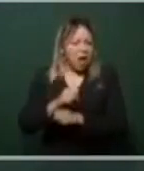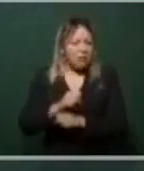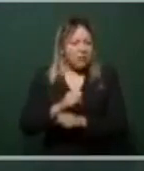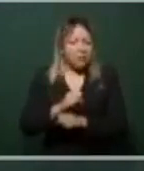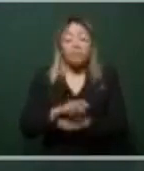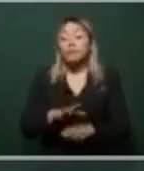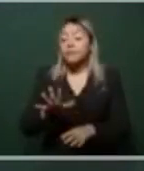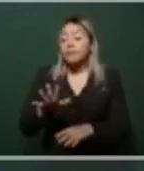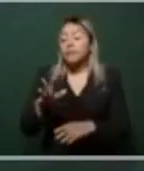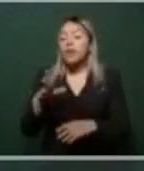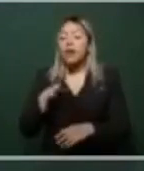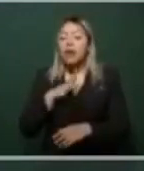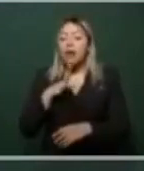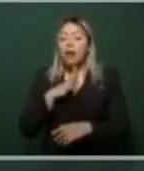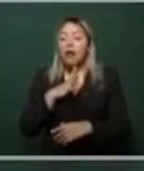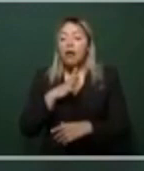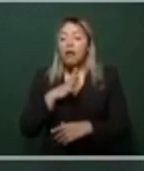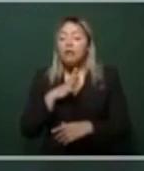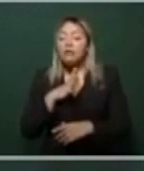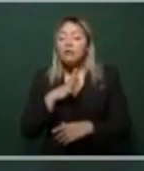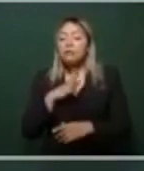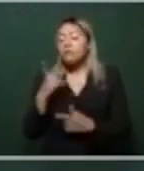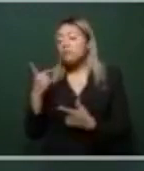acuerdos de